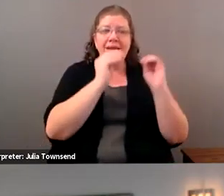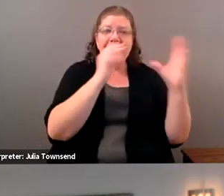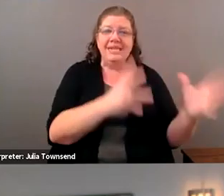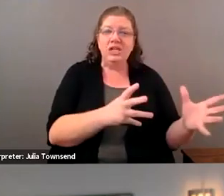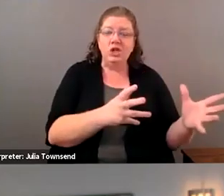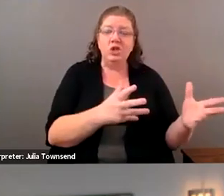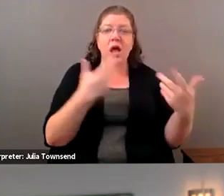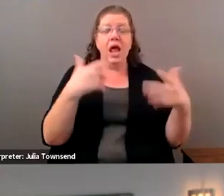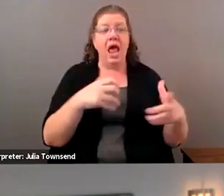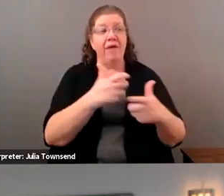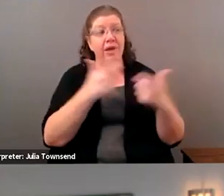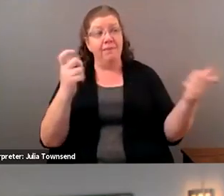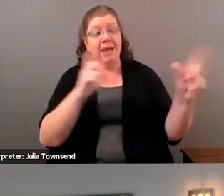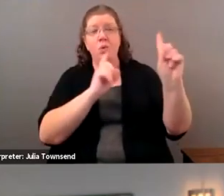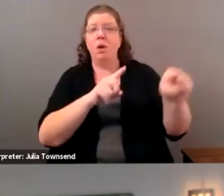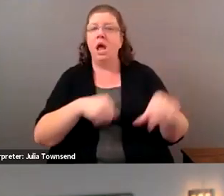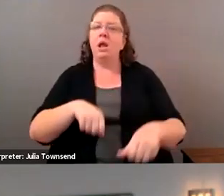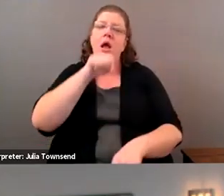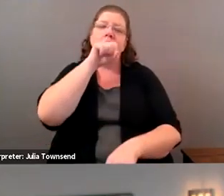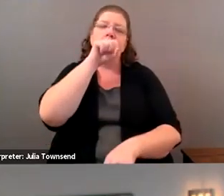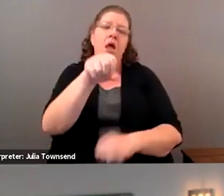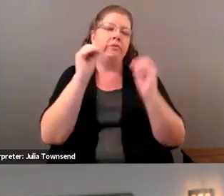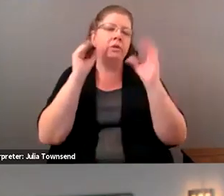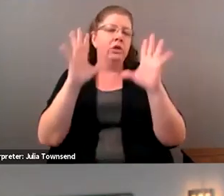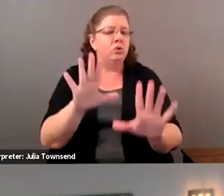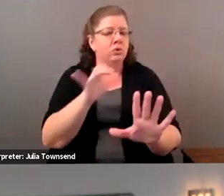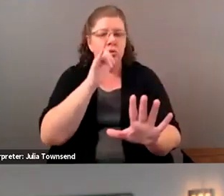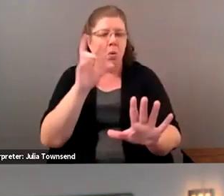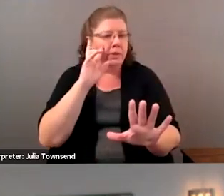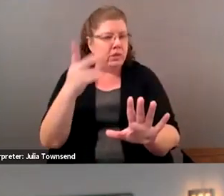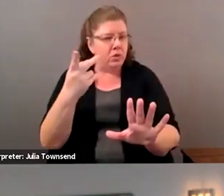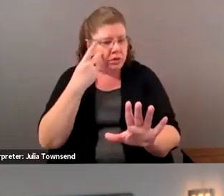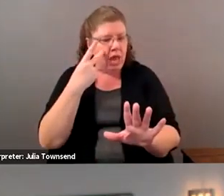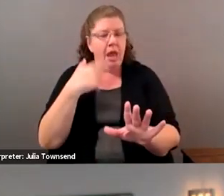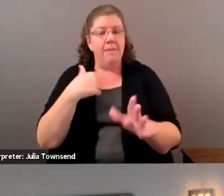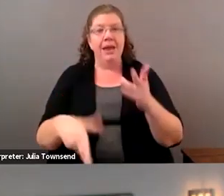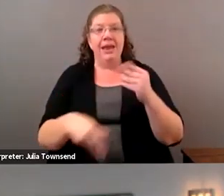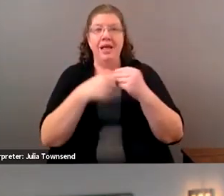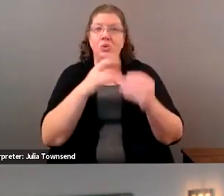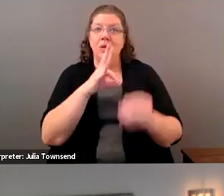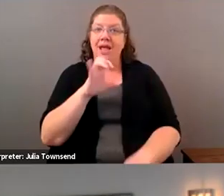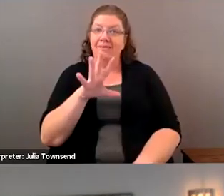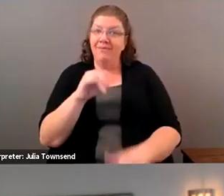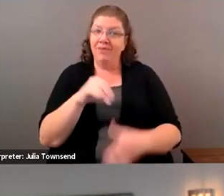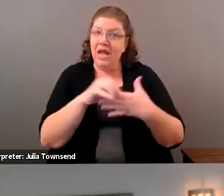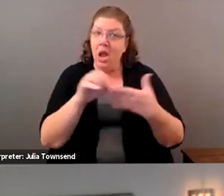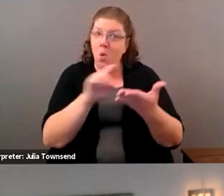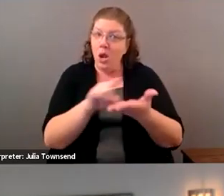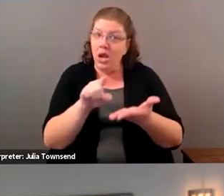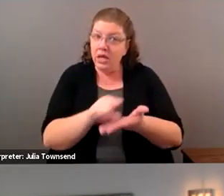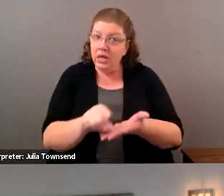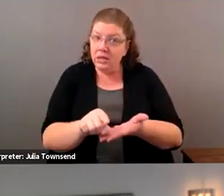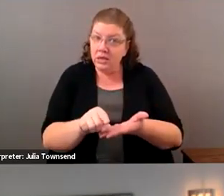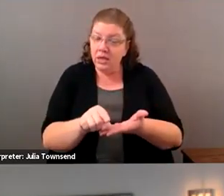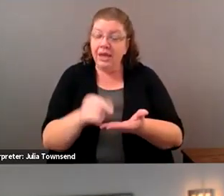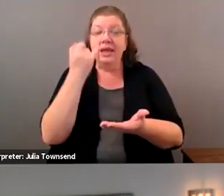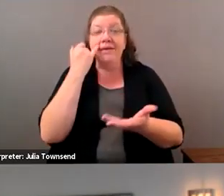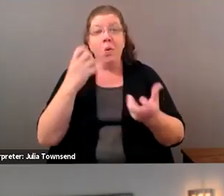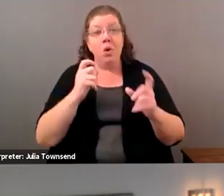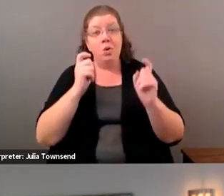luego tenemos una abrumadora respuesta y yo amo a los maestros no me lo tomen a mal pero 753 a semana saben si ustedes que si quieren